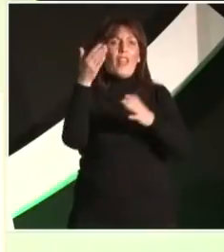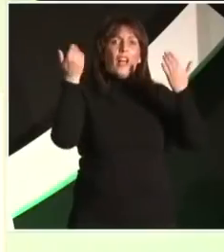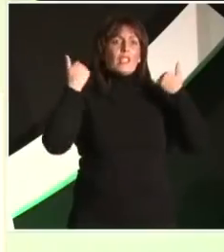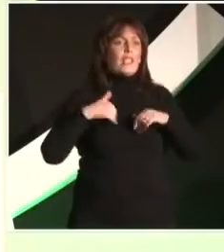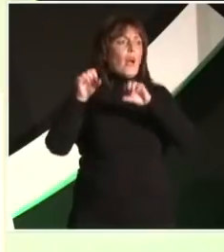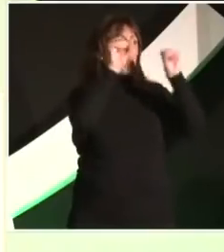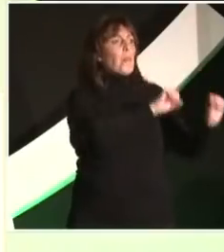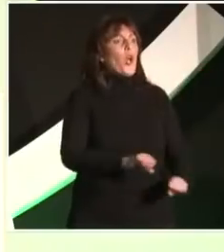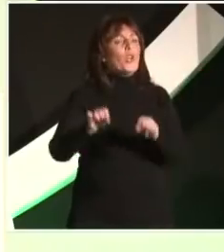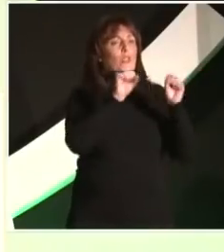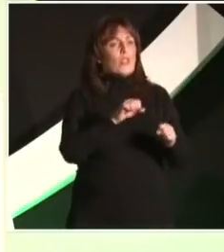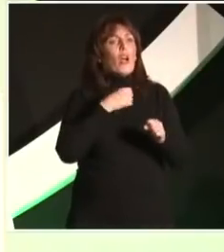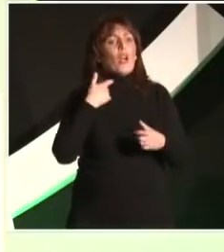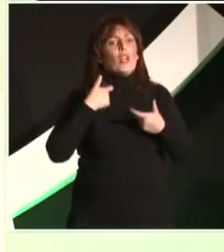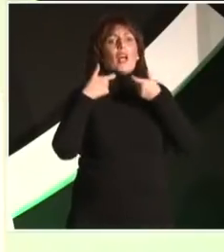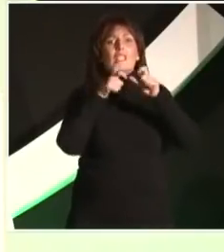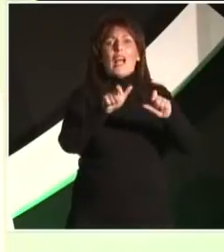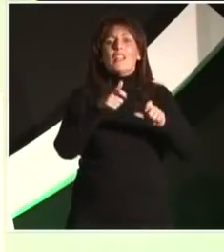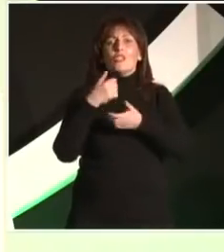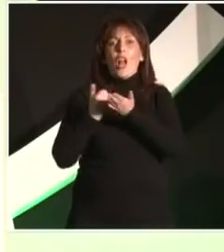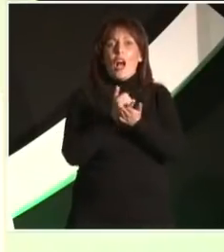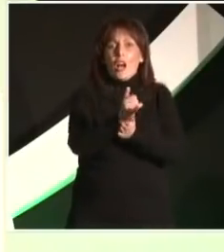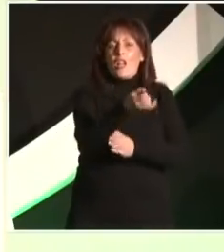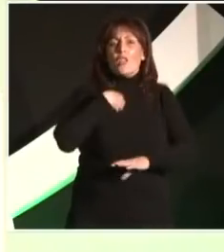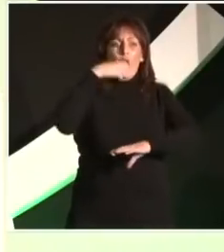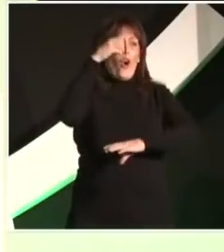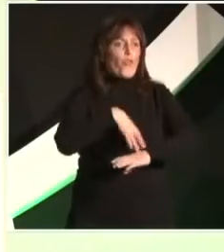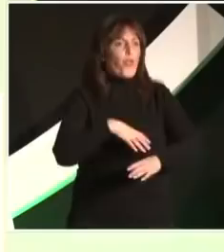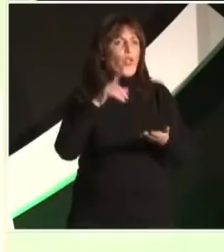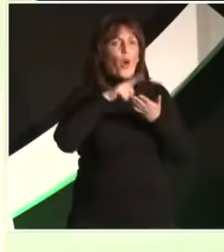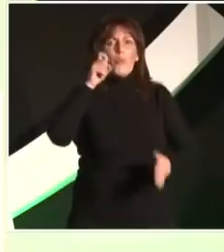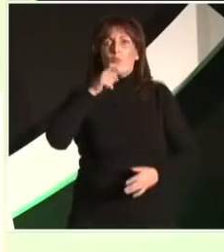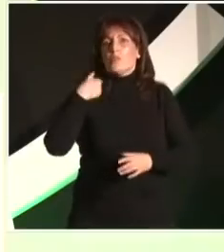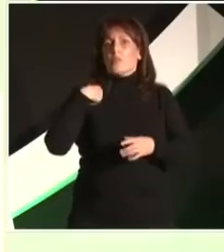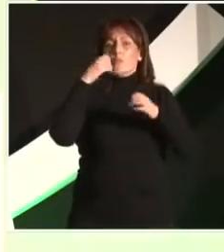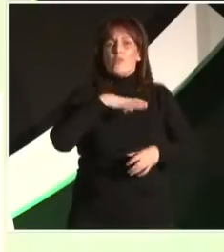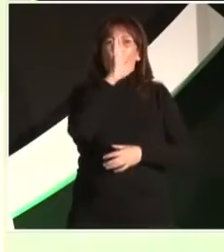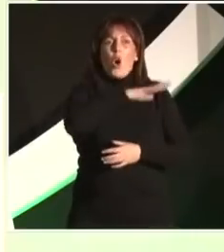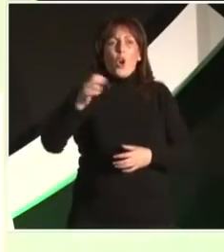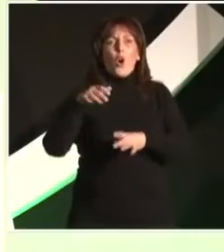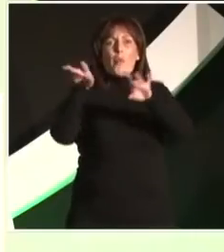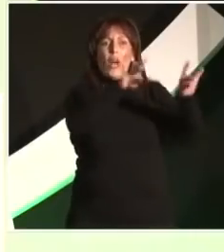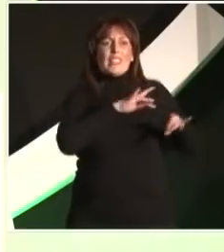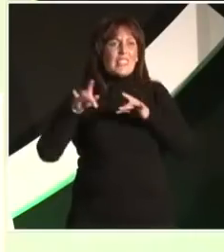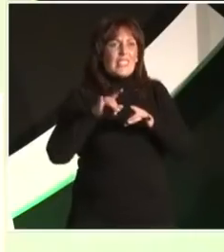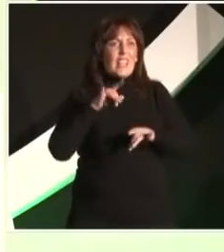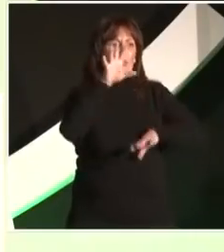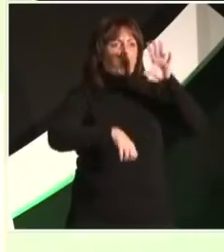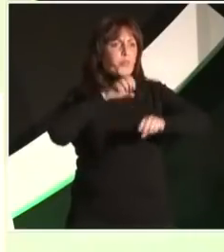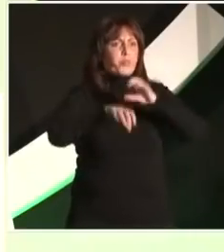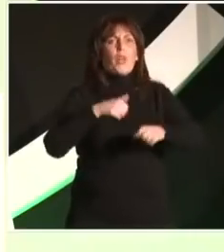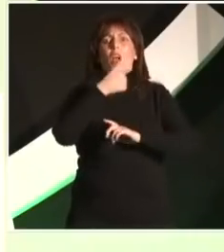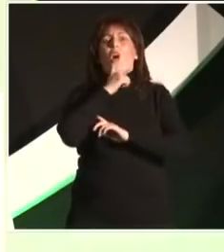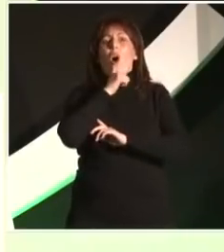para proteger a nuestro sector agrícola de los fondos buitre y fondos de inversión que compran tierra mansalva para un